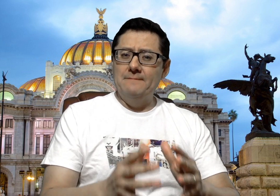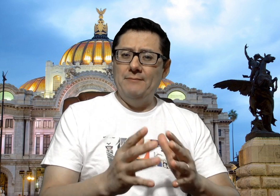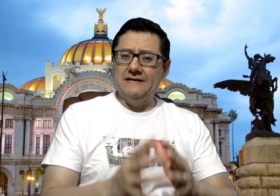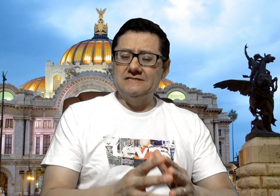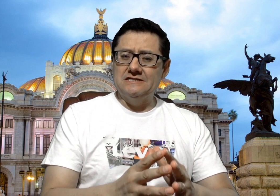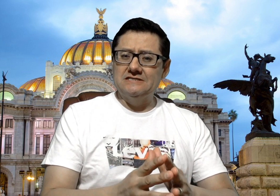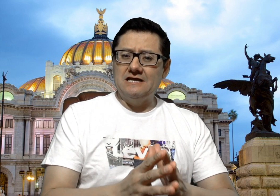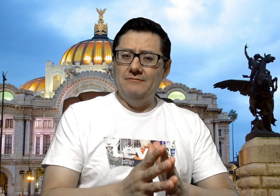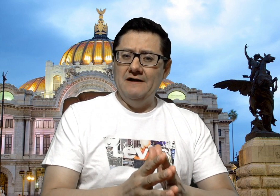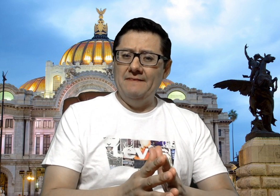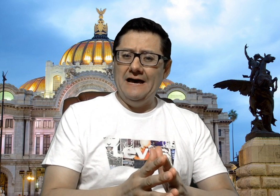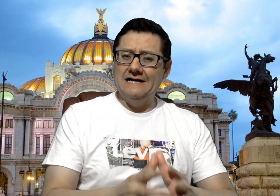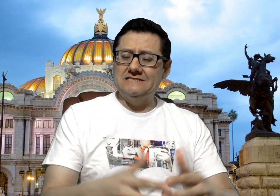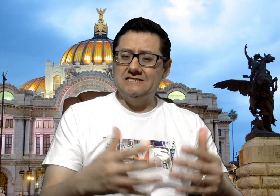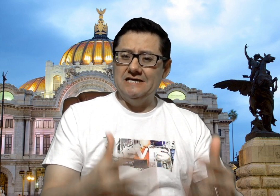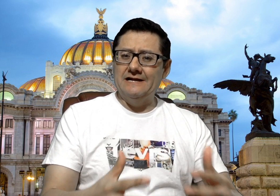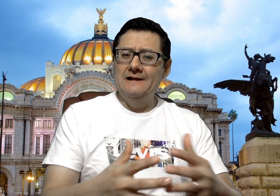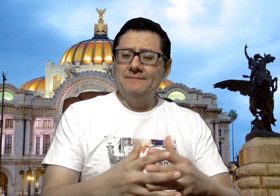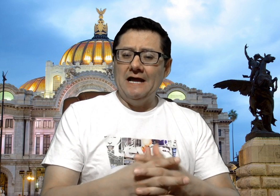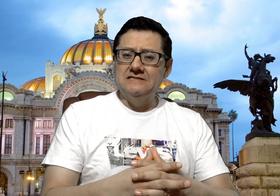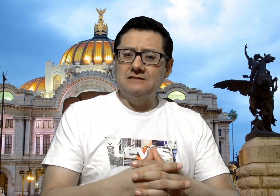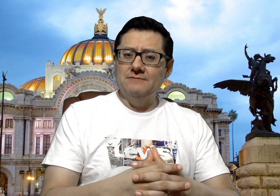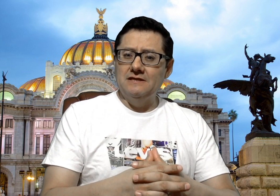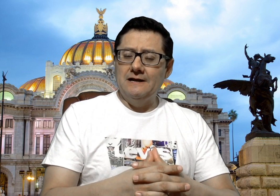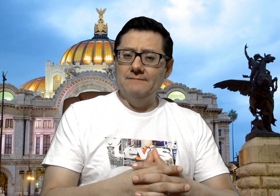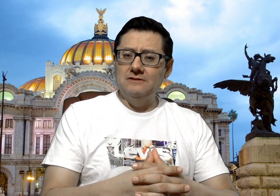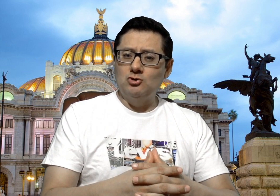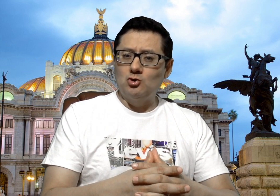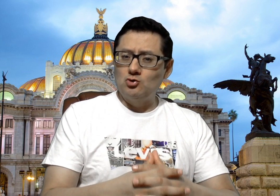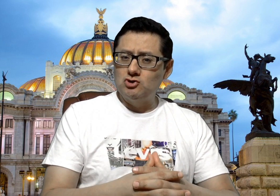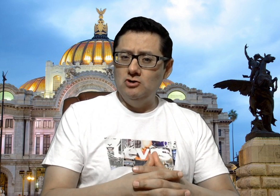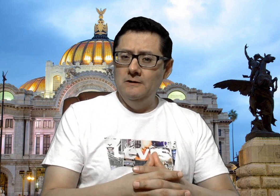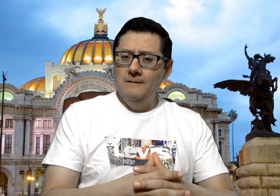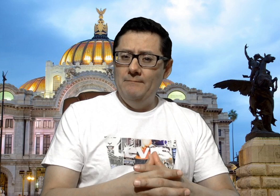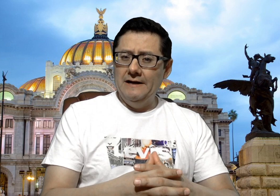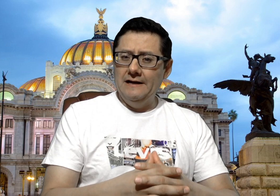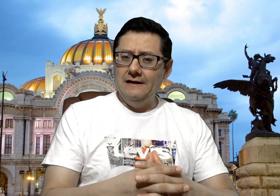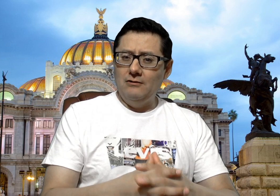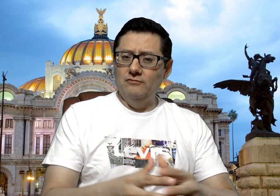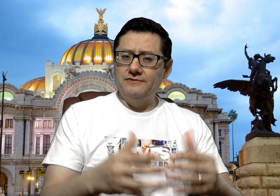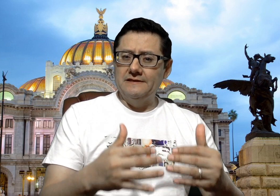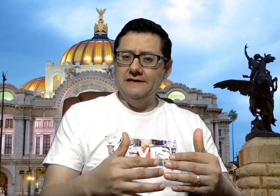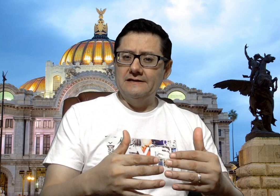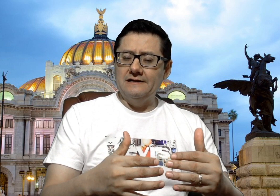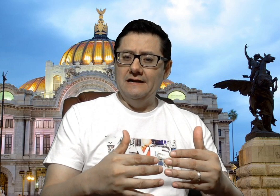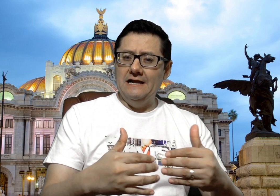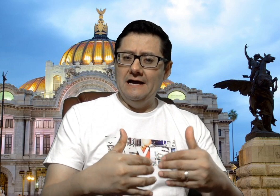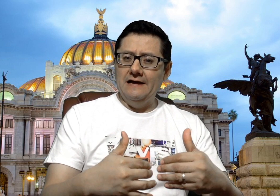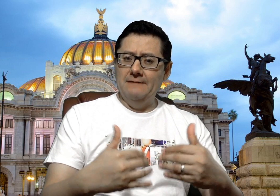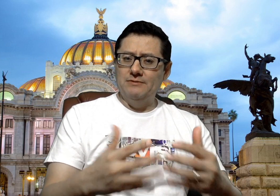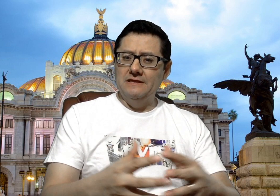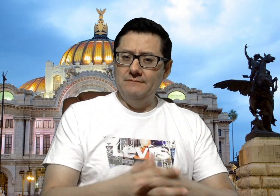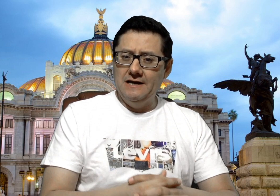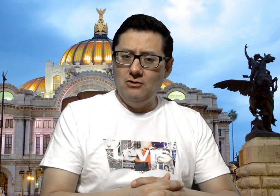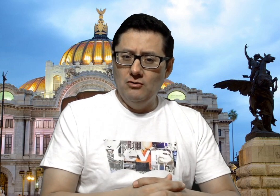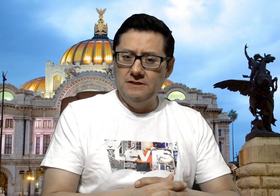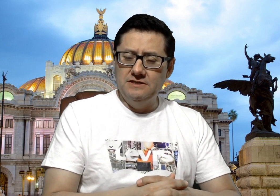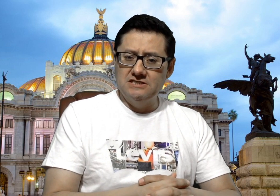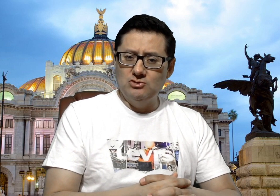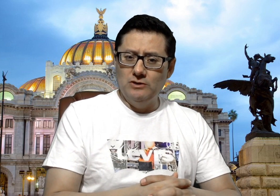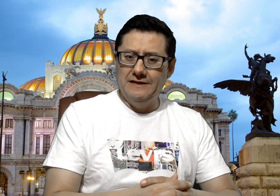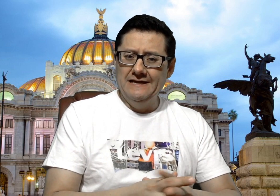que ya hay países que van a accesar a este medicamento ruso para contener la